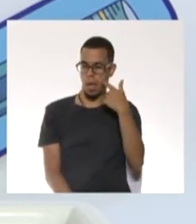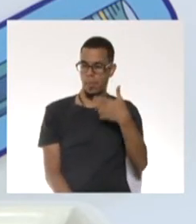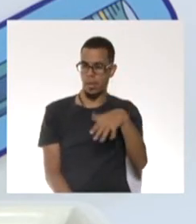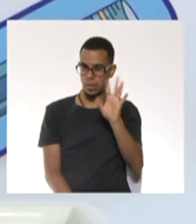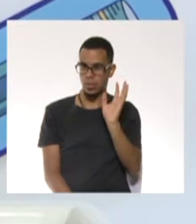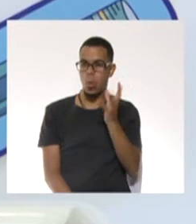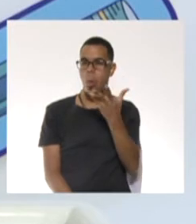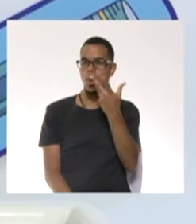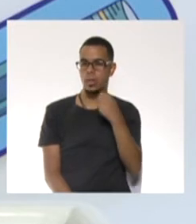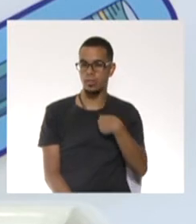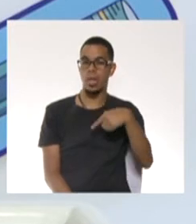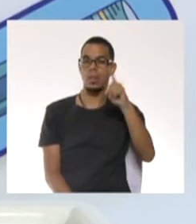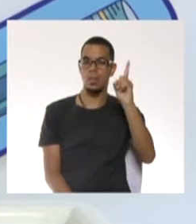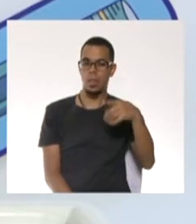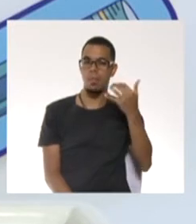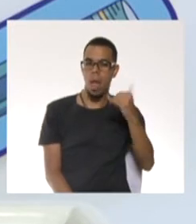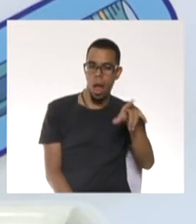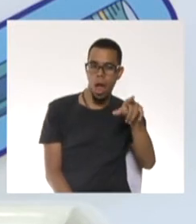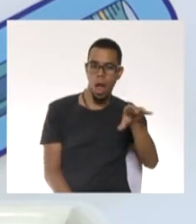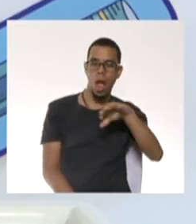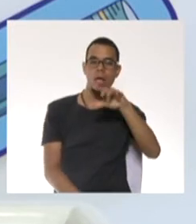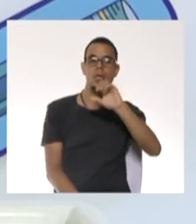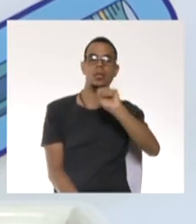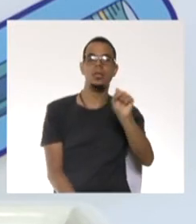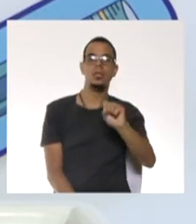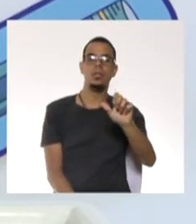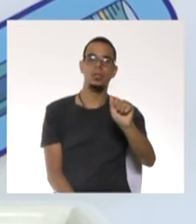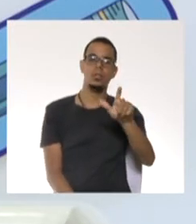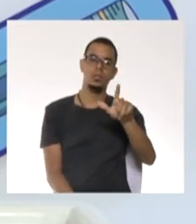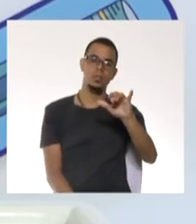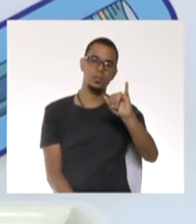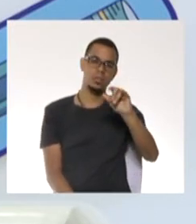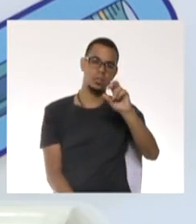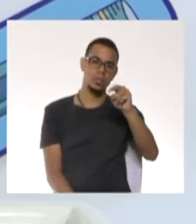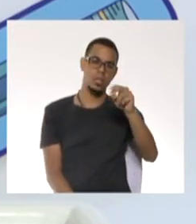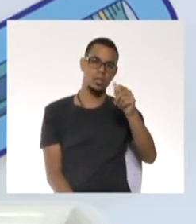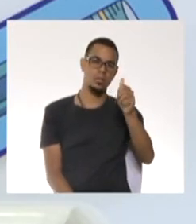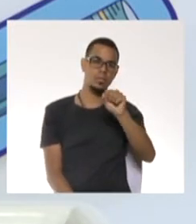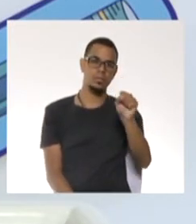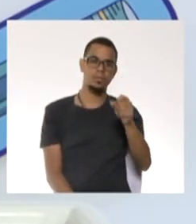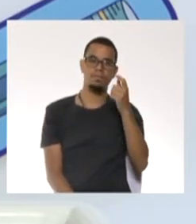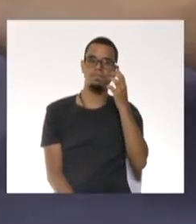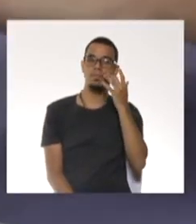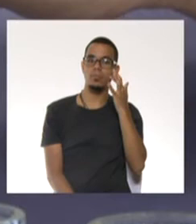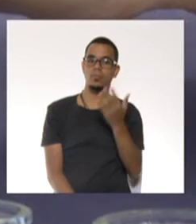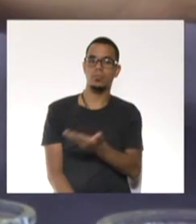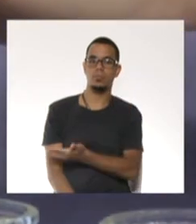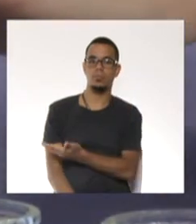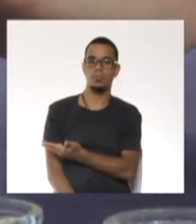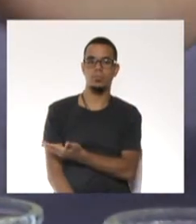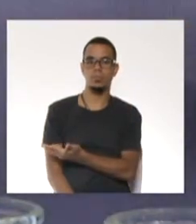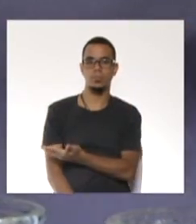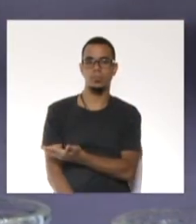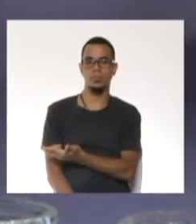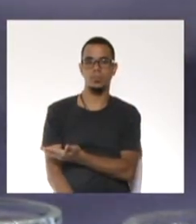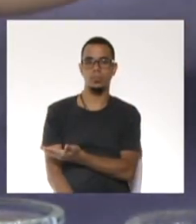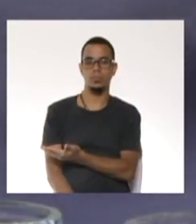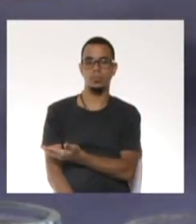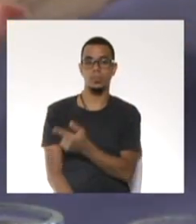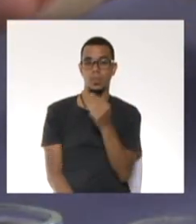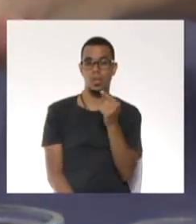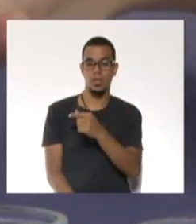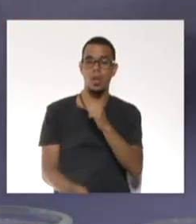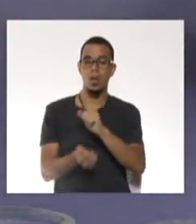Falcón también tiene salinas. Por cierto, esta piedra es una piedra de sal